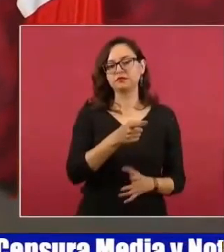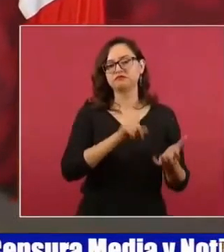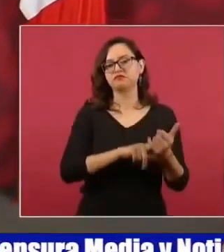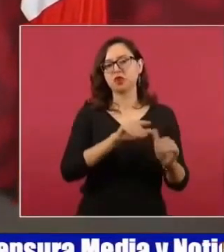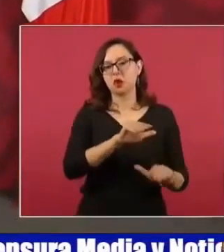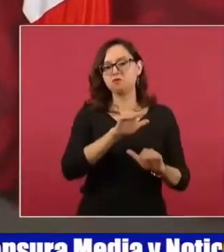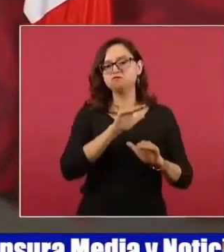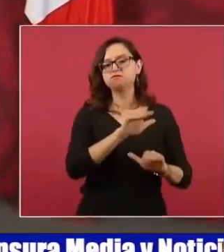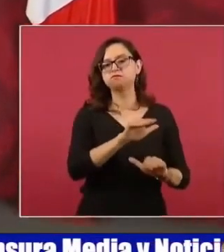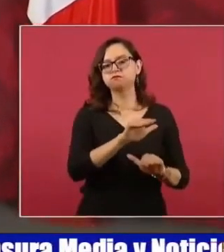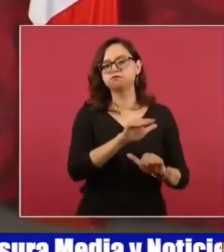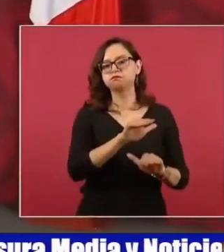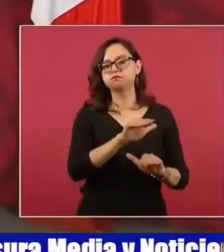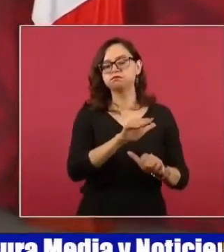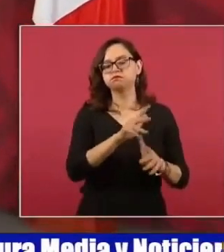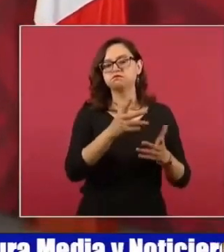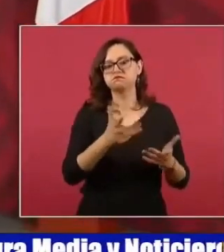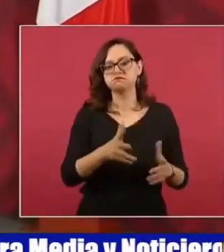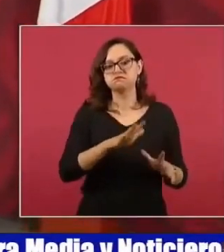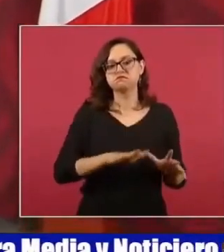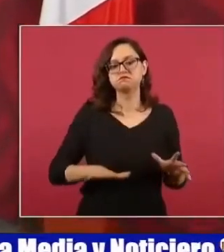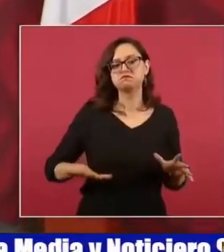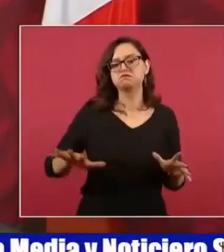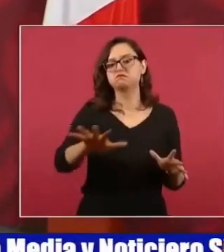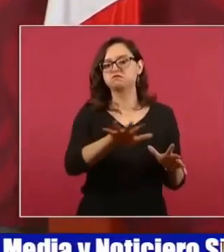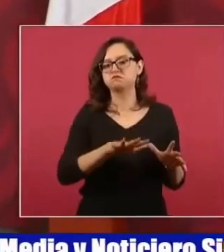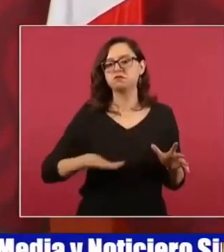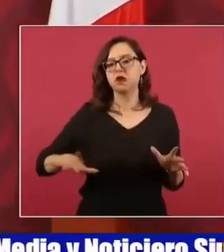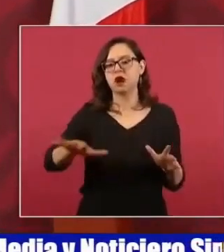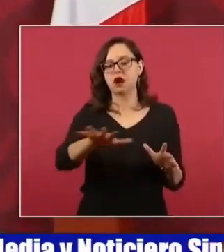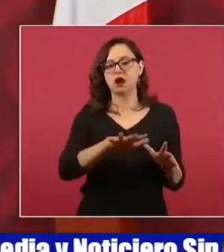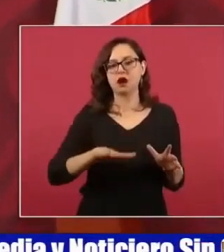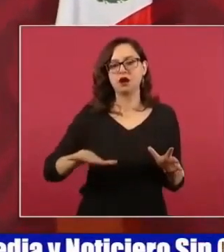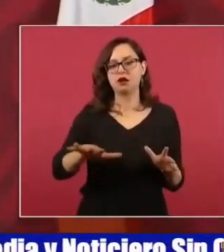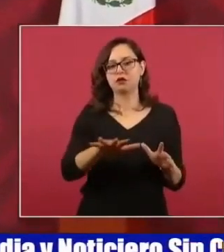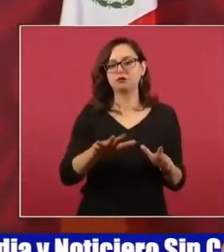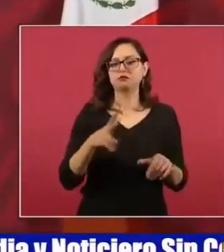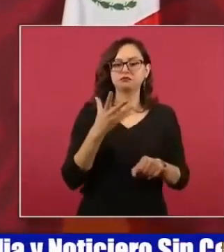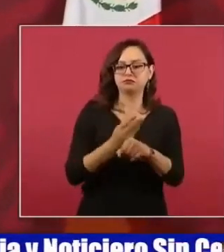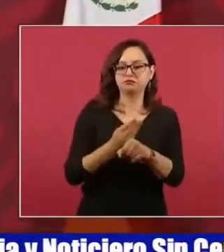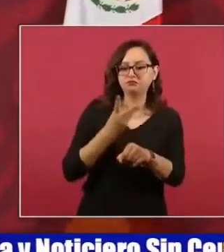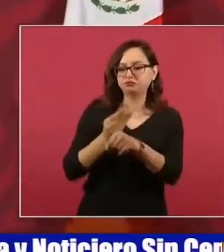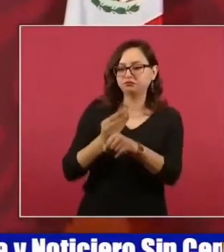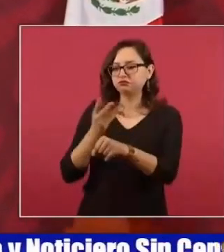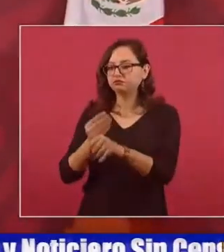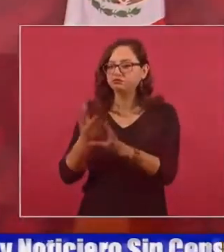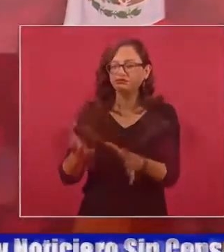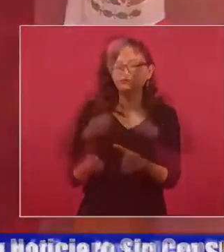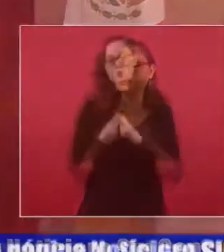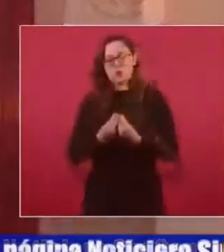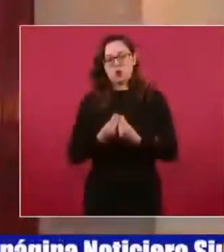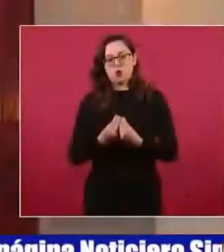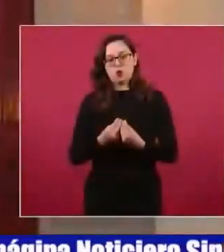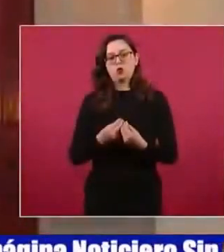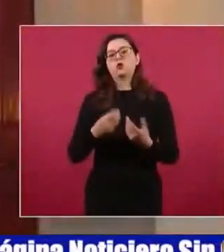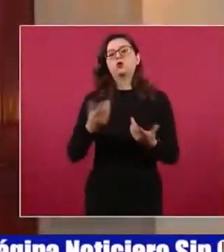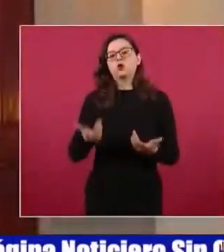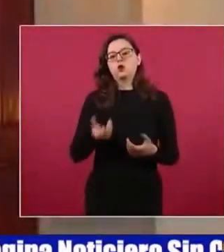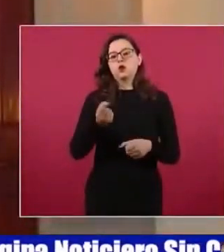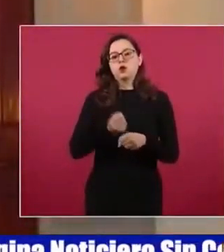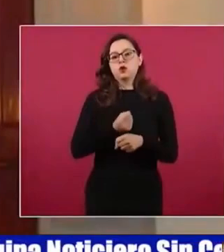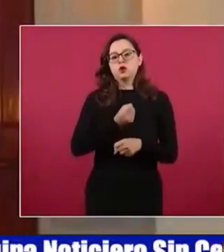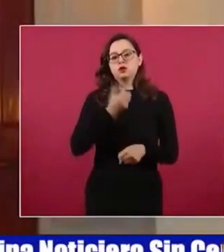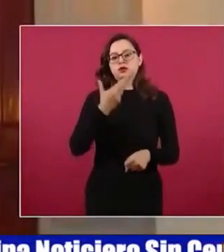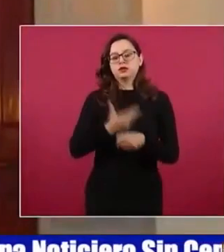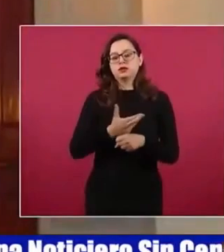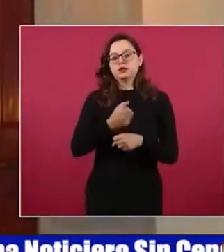pues agradecer al presidente la oportunidad, al licenciado López Obrador y a mi jefa Rosa Isela Rodríguez, que siempre ha sido